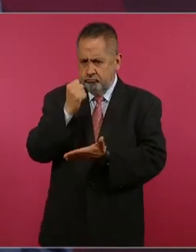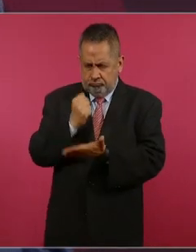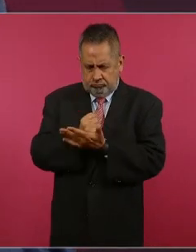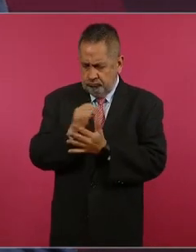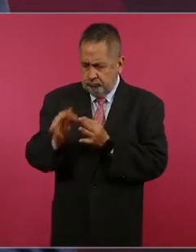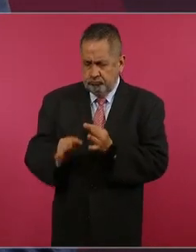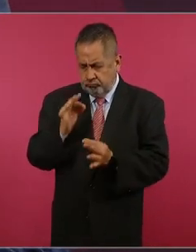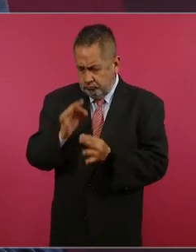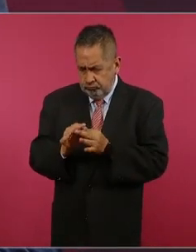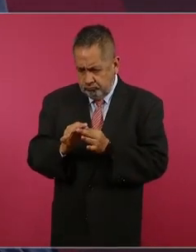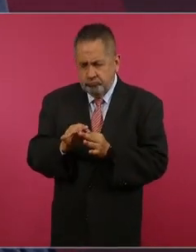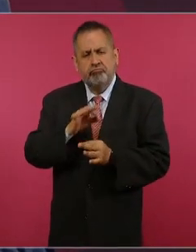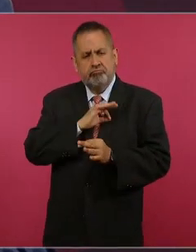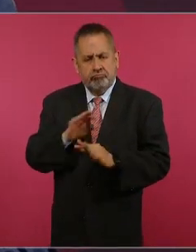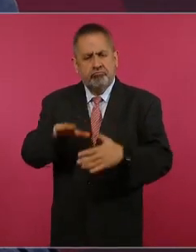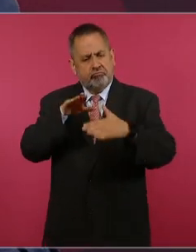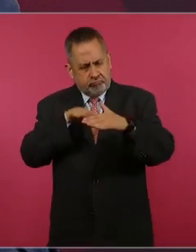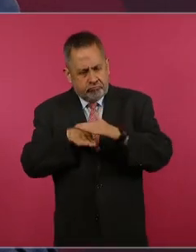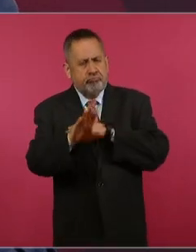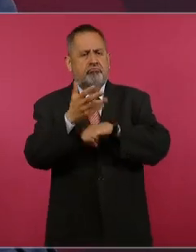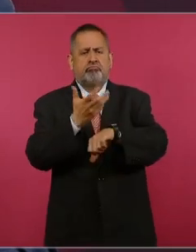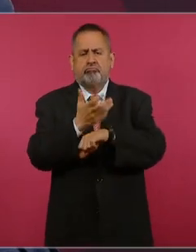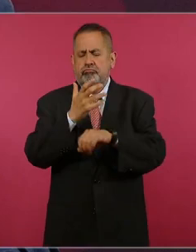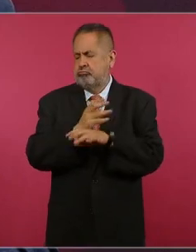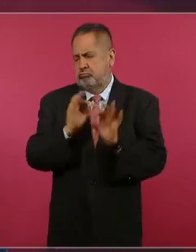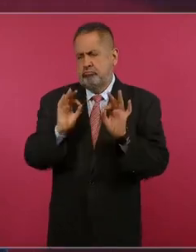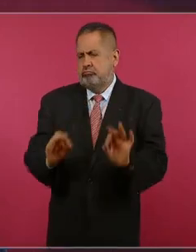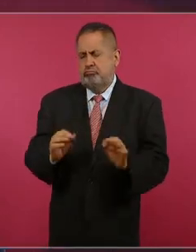puedan llegar a Estados Unidos,